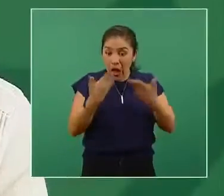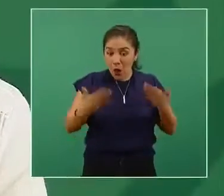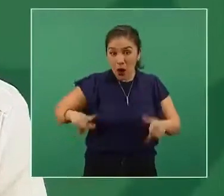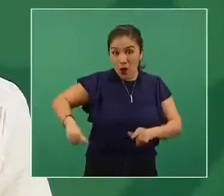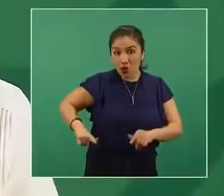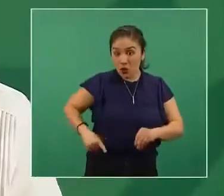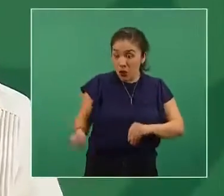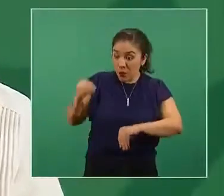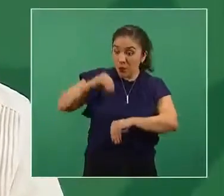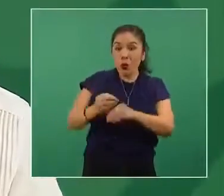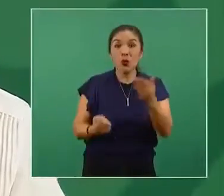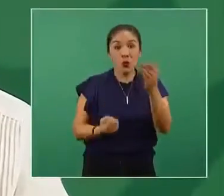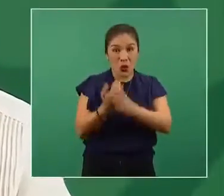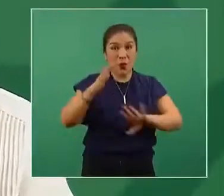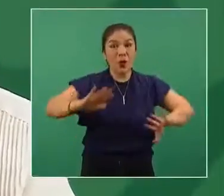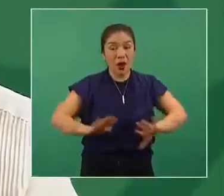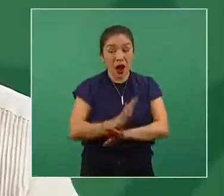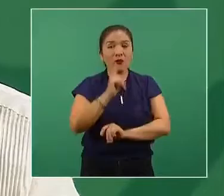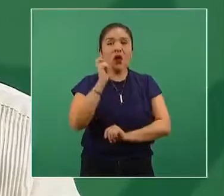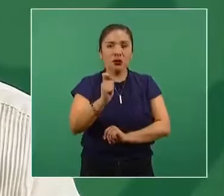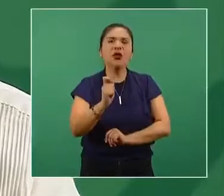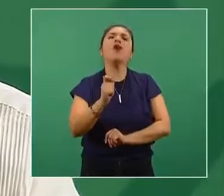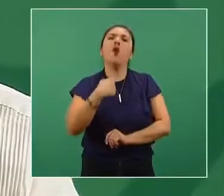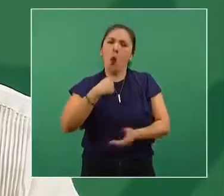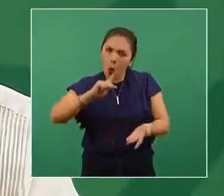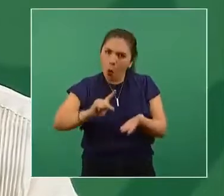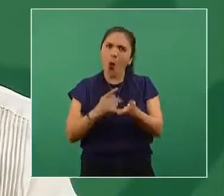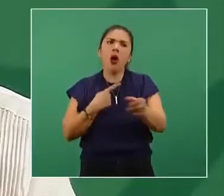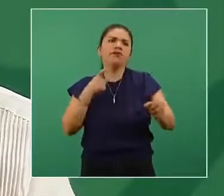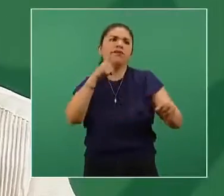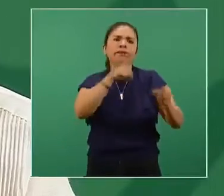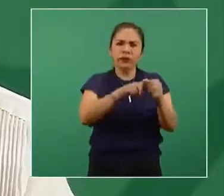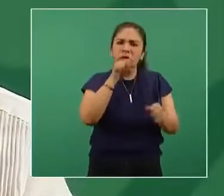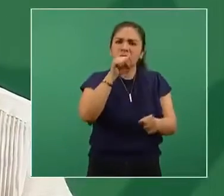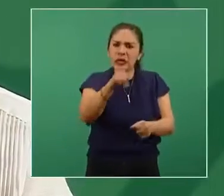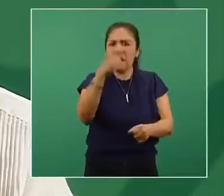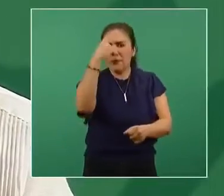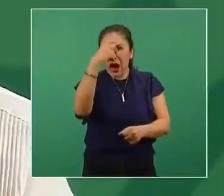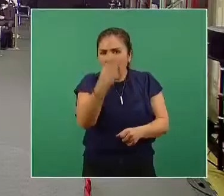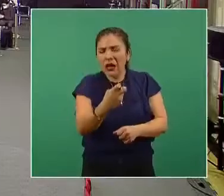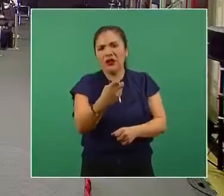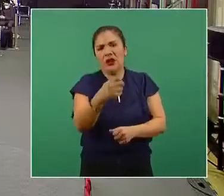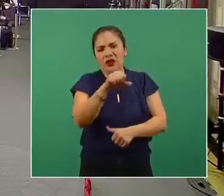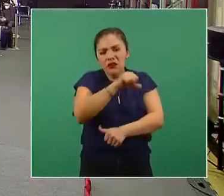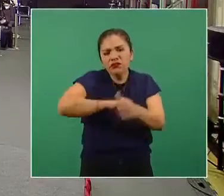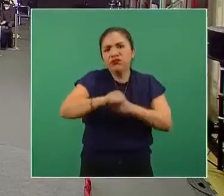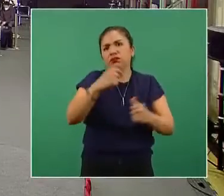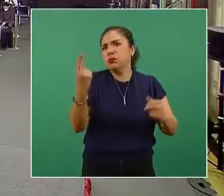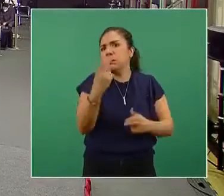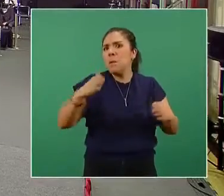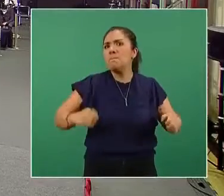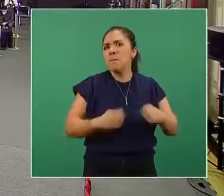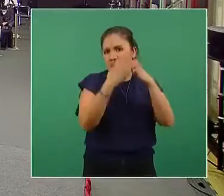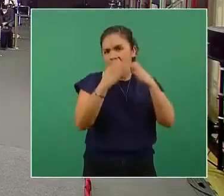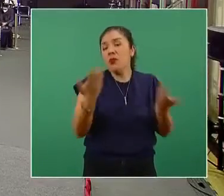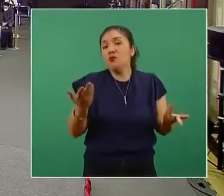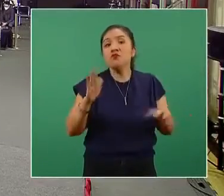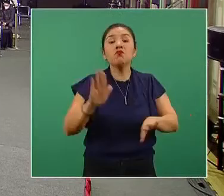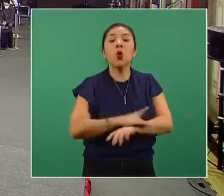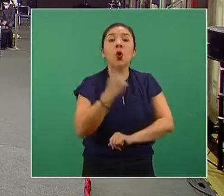gobierno cuando recién entramos fue reincorporarnos al mecanismo del fondo rotatorio, porque